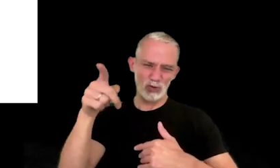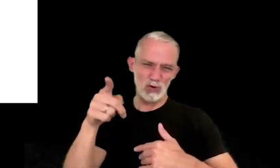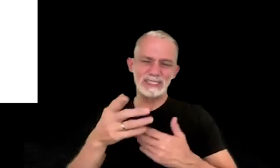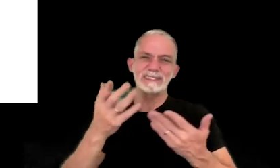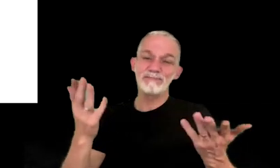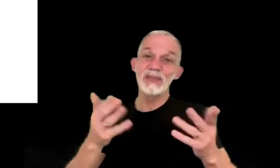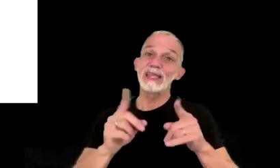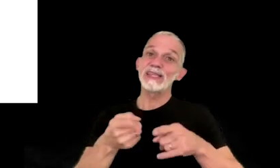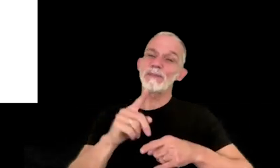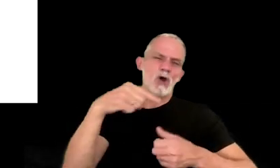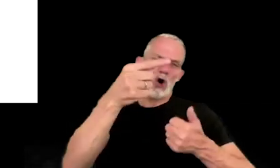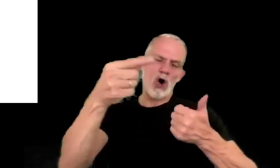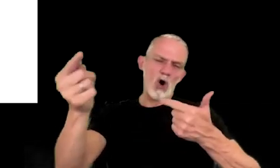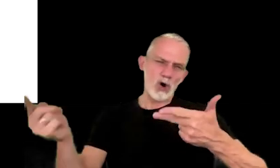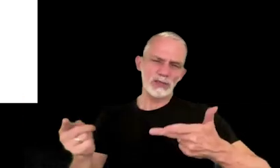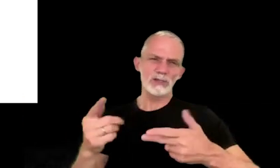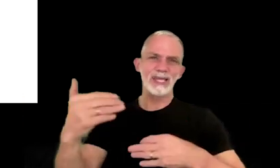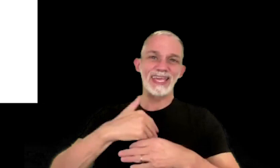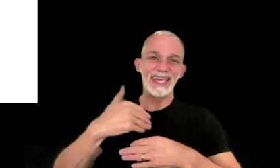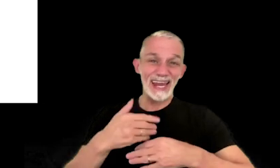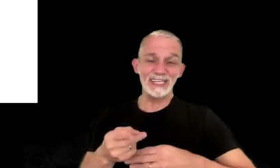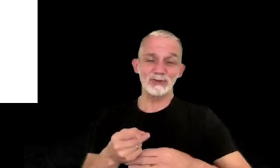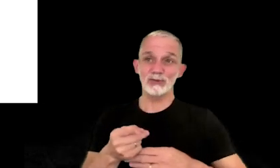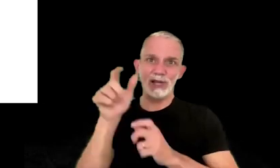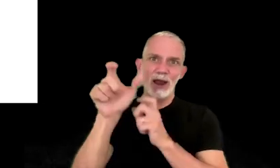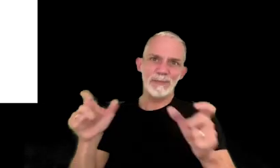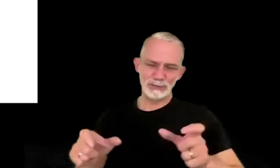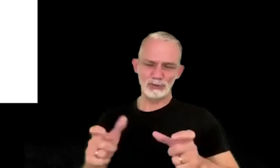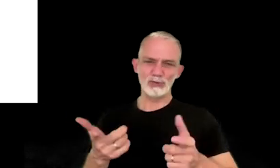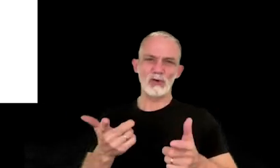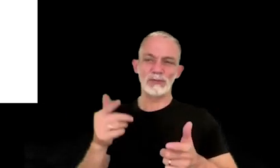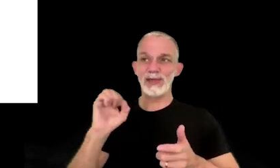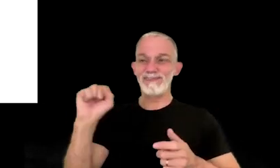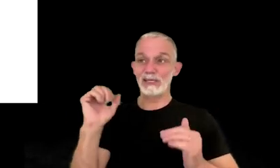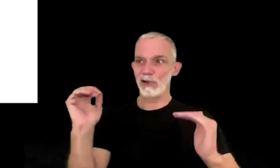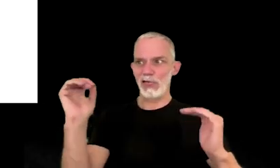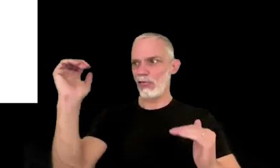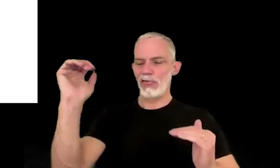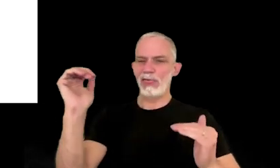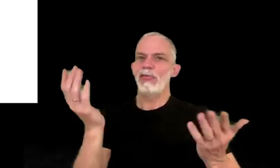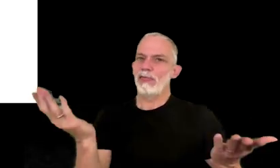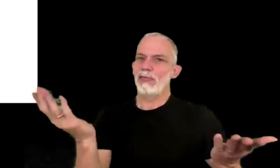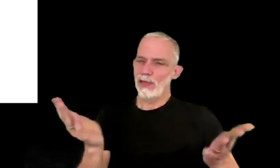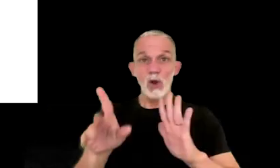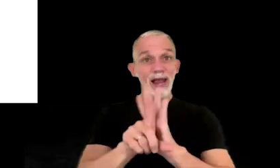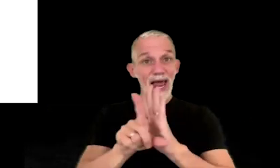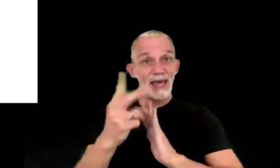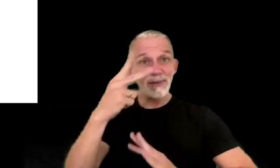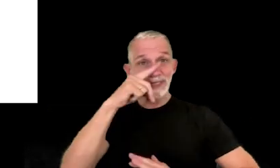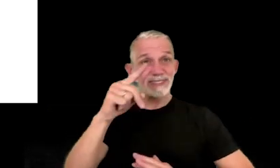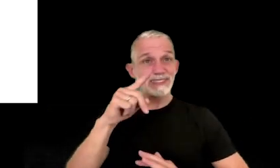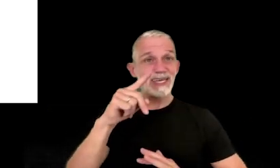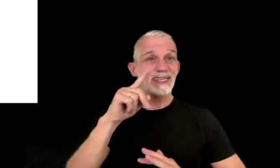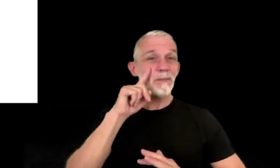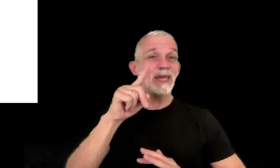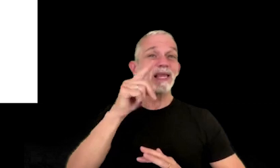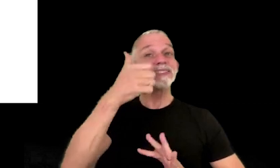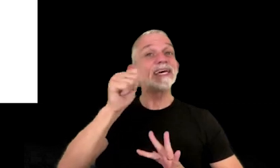como otros ingresos que perciben estas personas. Por eso, la ley